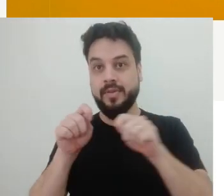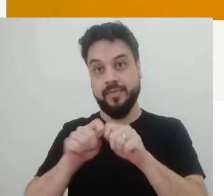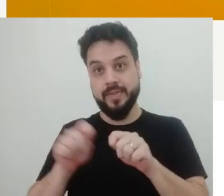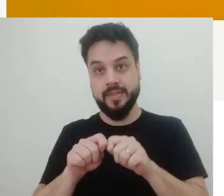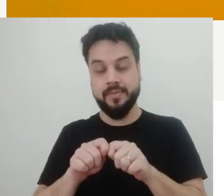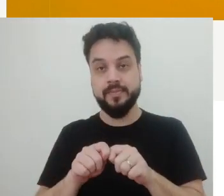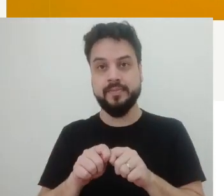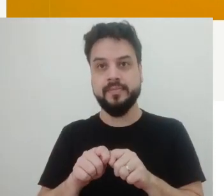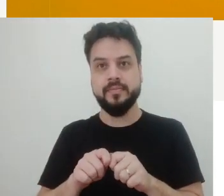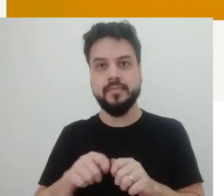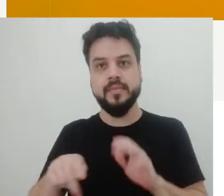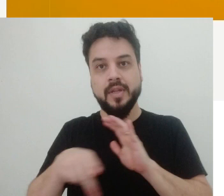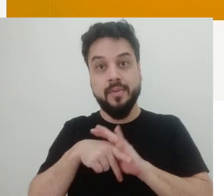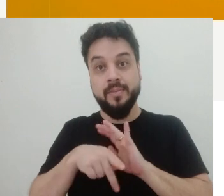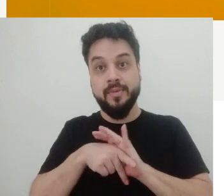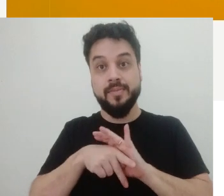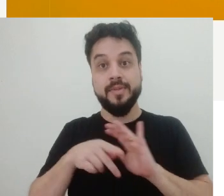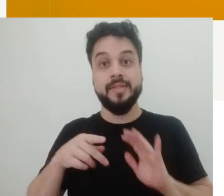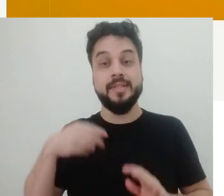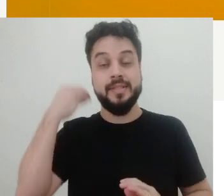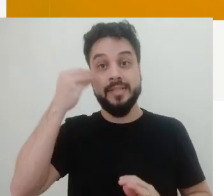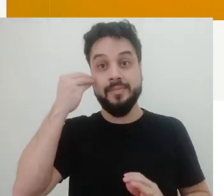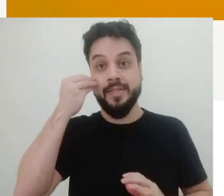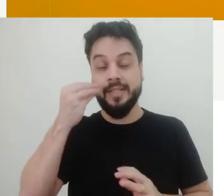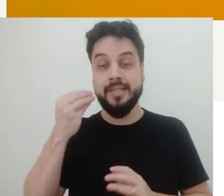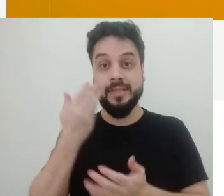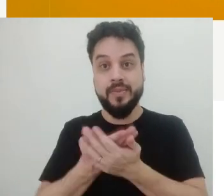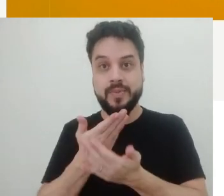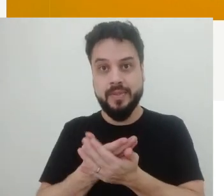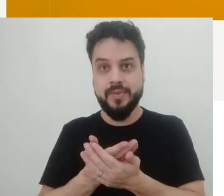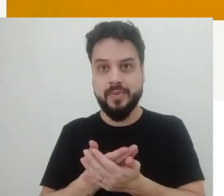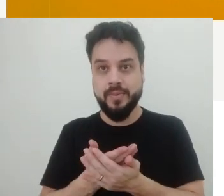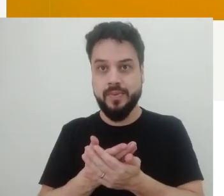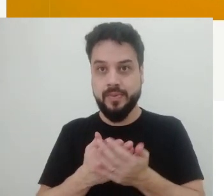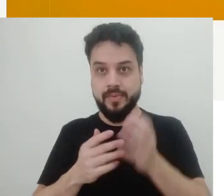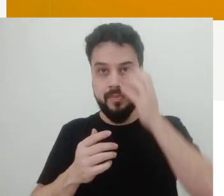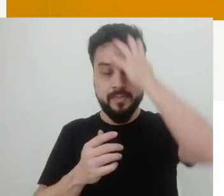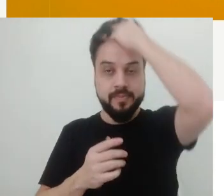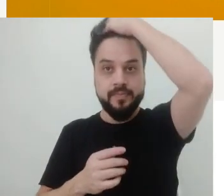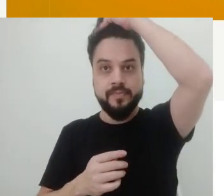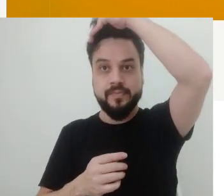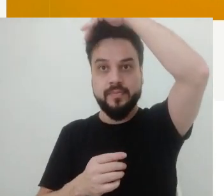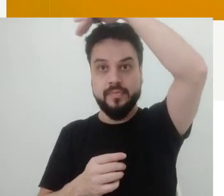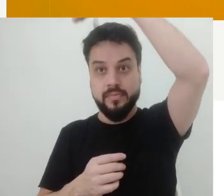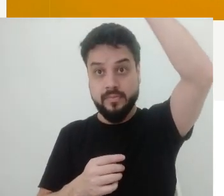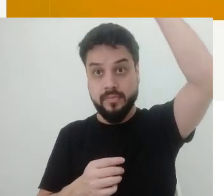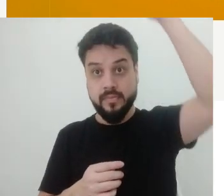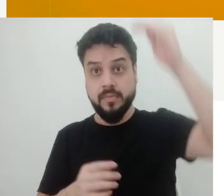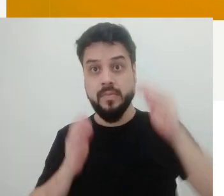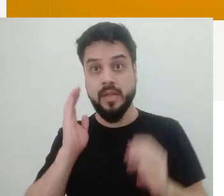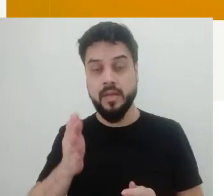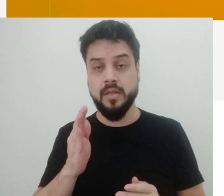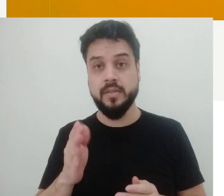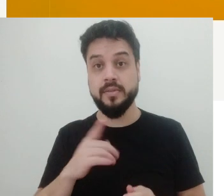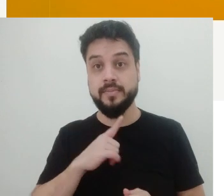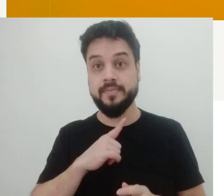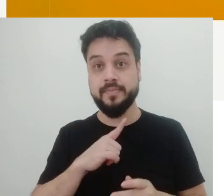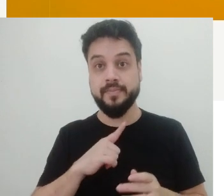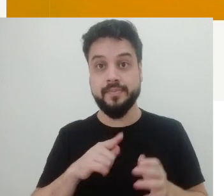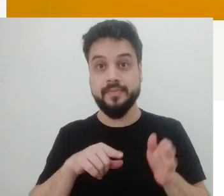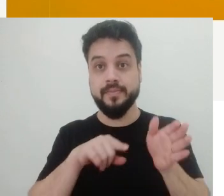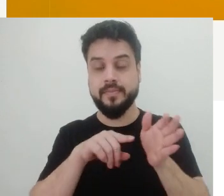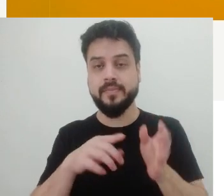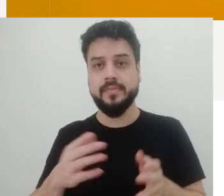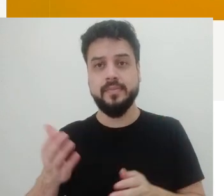mi licenciatura, comencé a trabajar los estudios de las ideas hasta el presente, todo el tiempo, toda mi